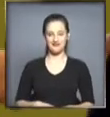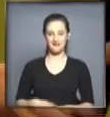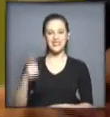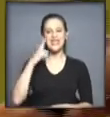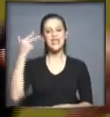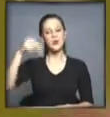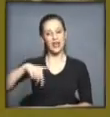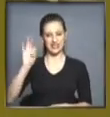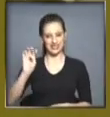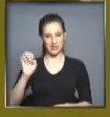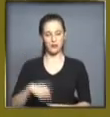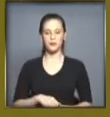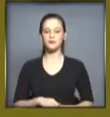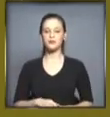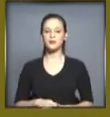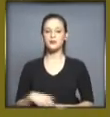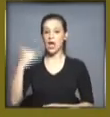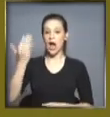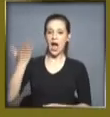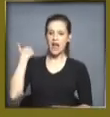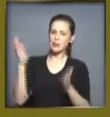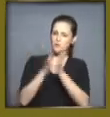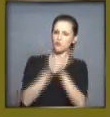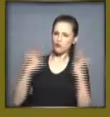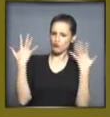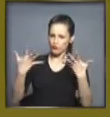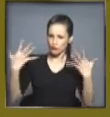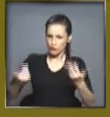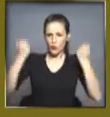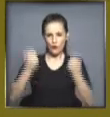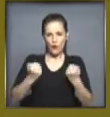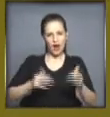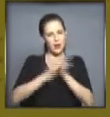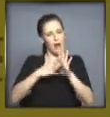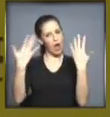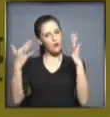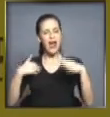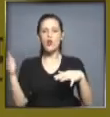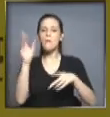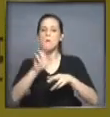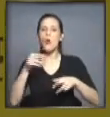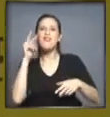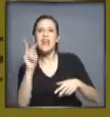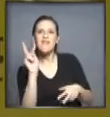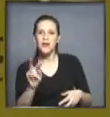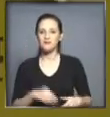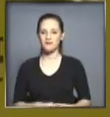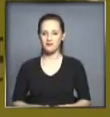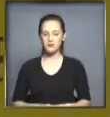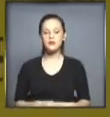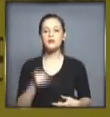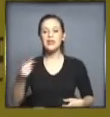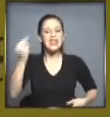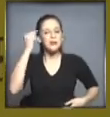Iván, querido Iván. Lo vi muy efusivo aplaudiendo solo a rabiar. Hay que aplaudir a las chicas. No, está bien, pero usted, ¿tú qué opina